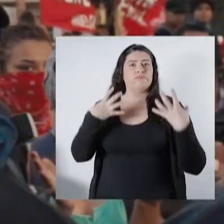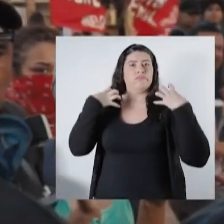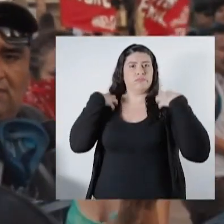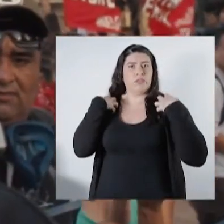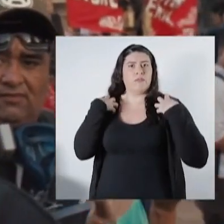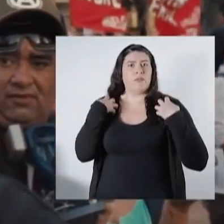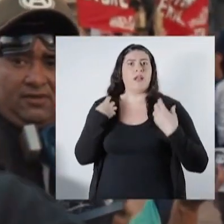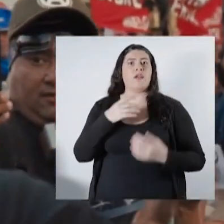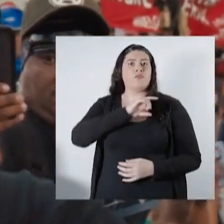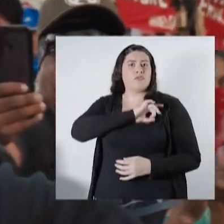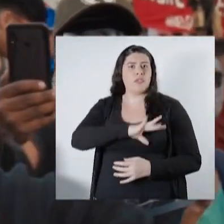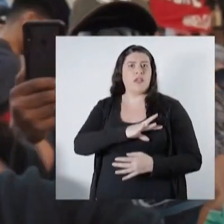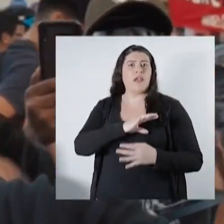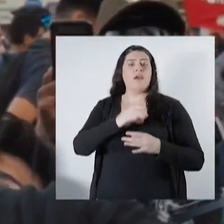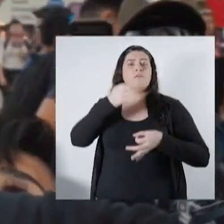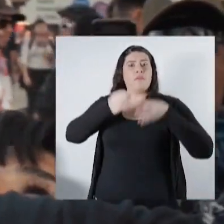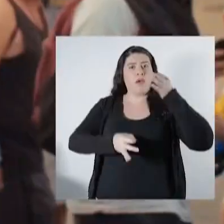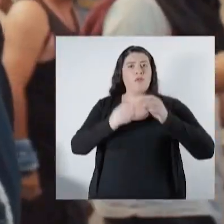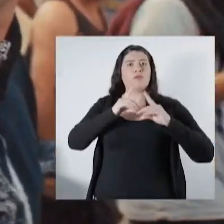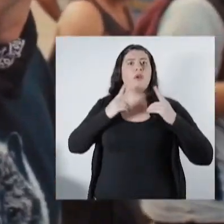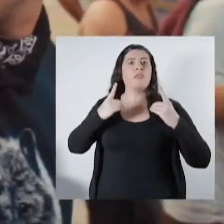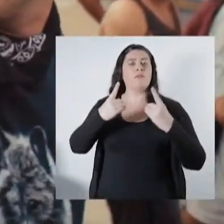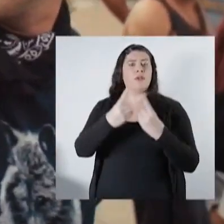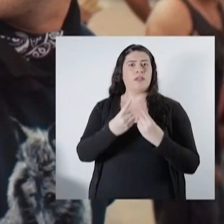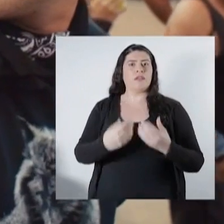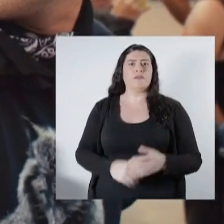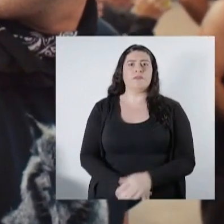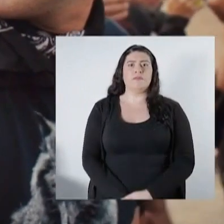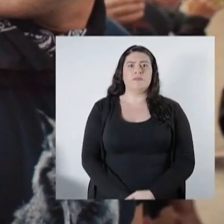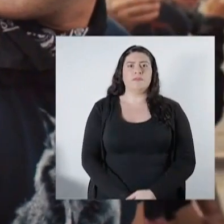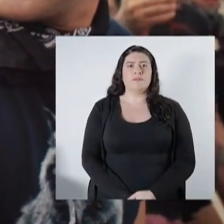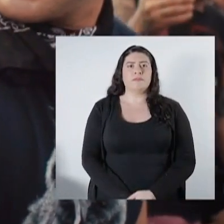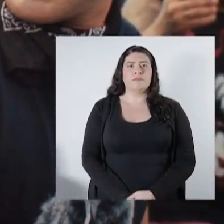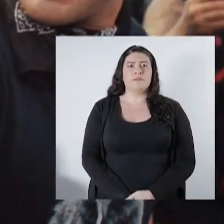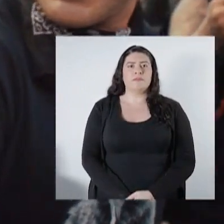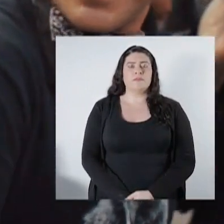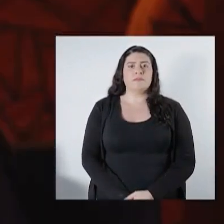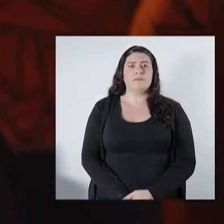Y hoy está en nuestras manos construir un Chile más justo y democrático.